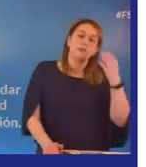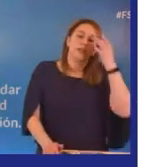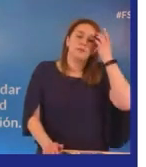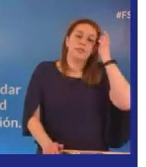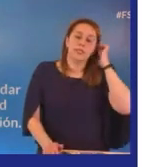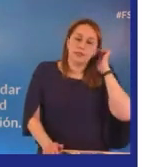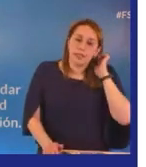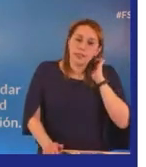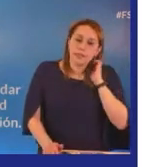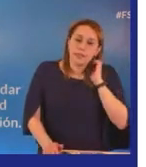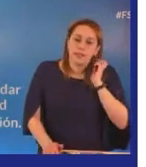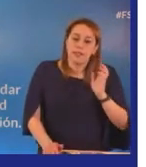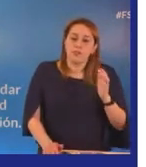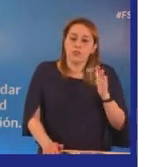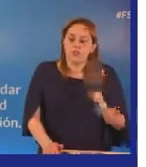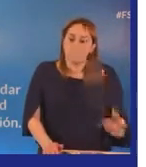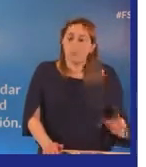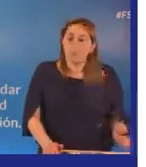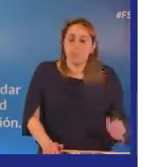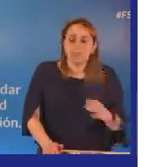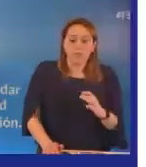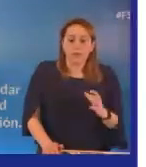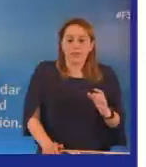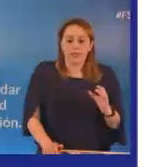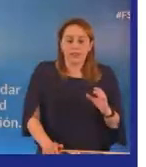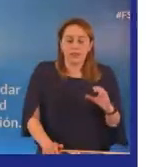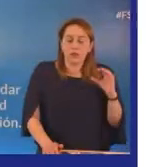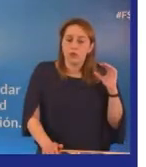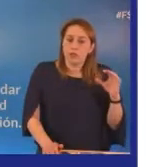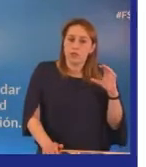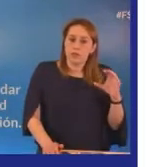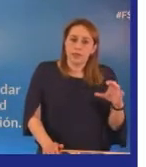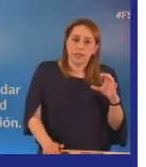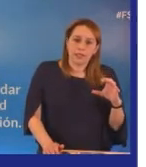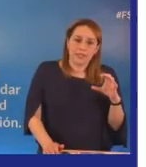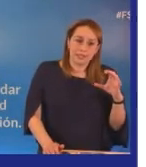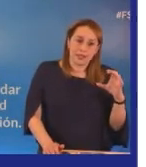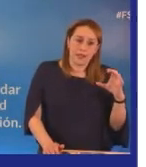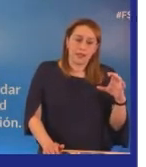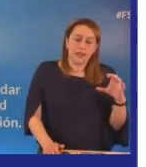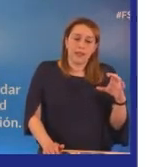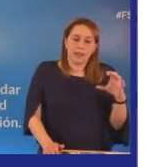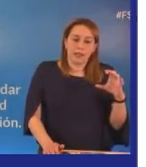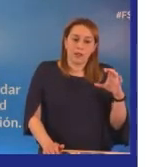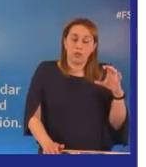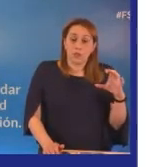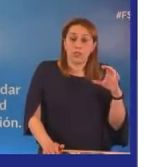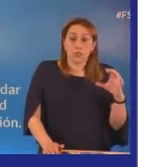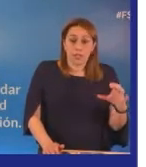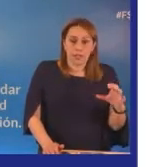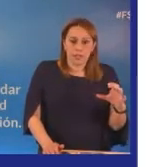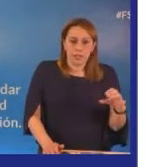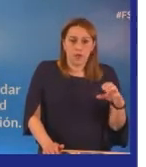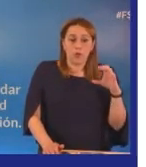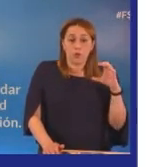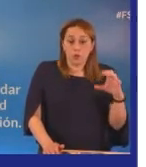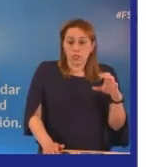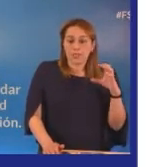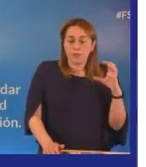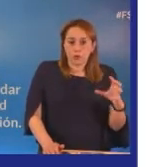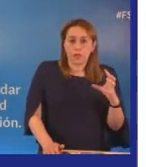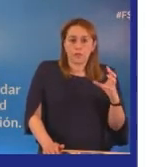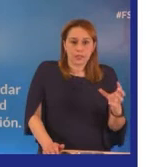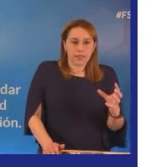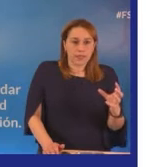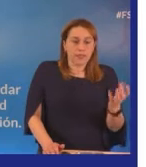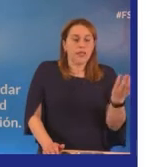que en lugares visibles? Yo siempre recomiendo que traten de colocar los almanaques que sean con números grandes o con colores